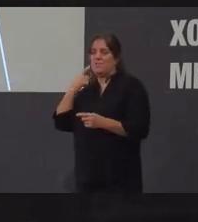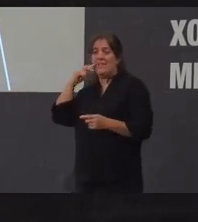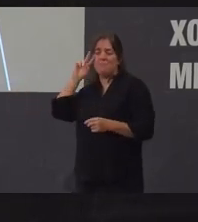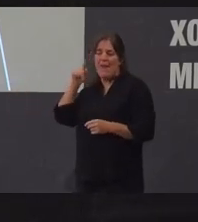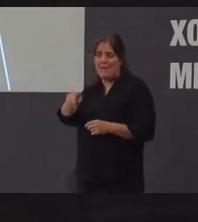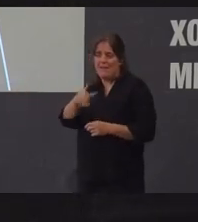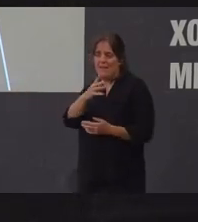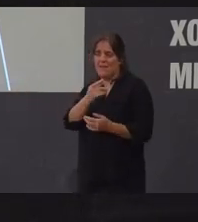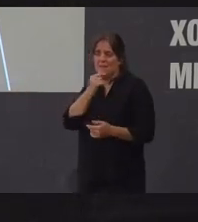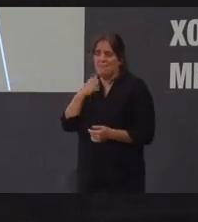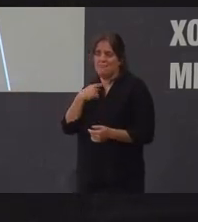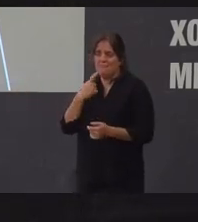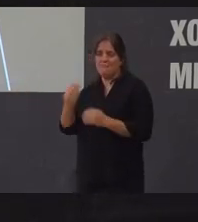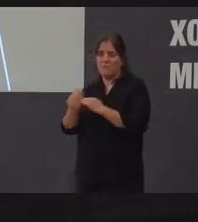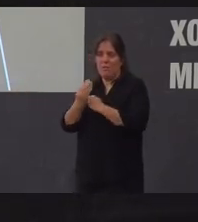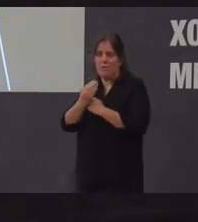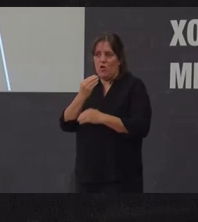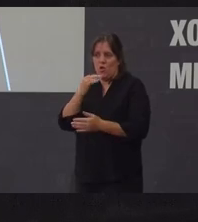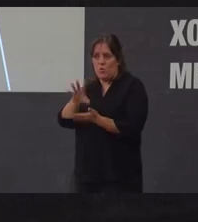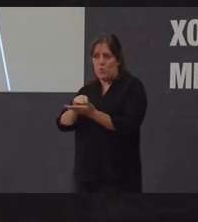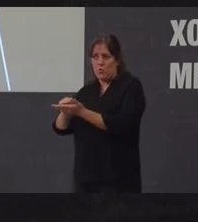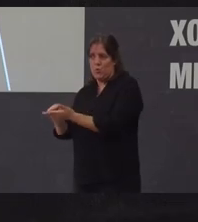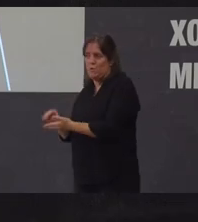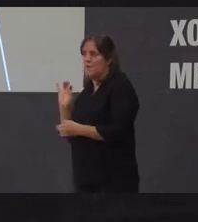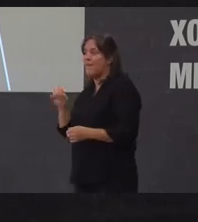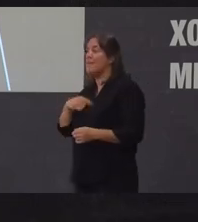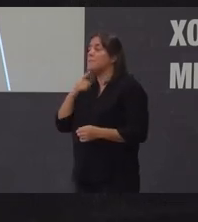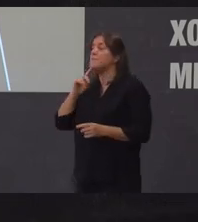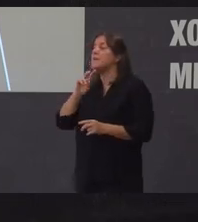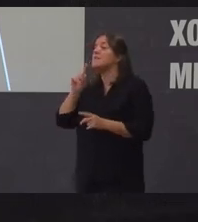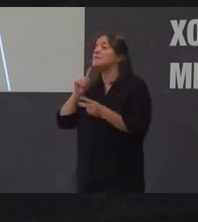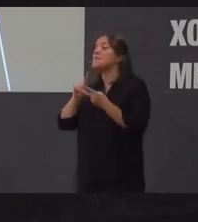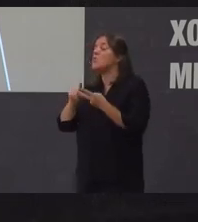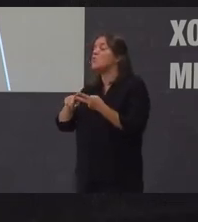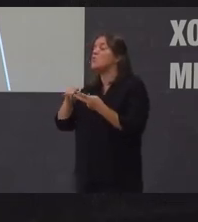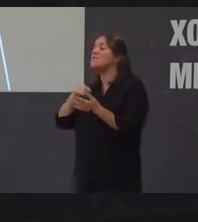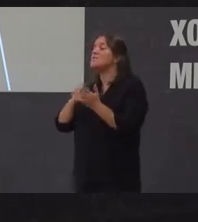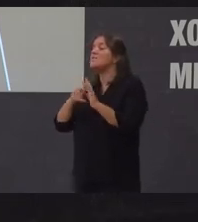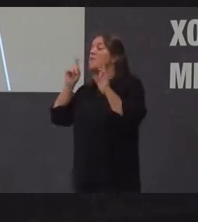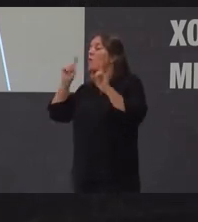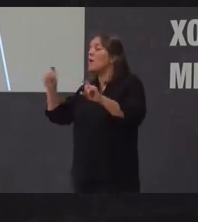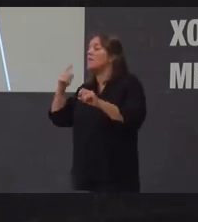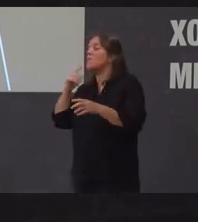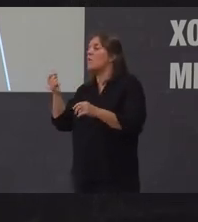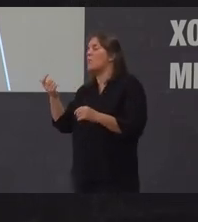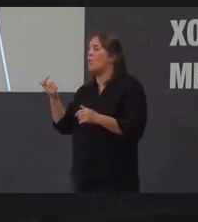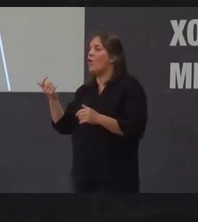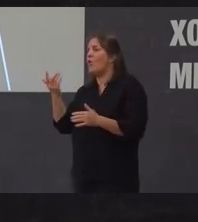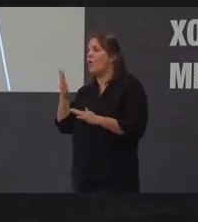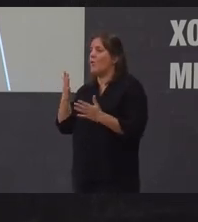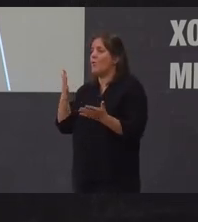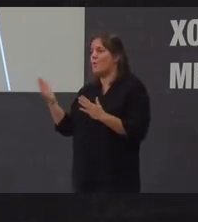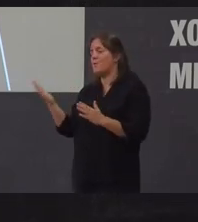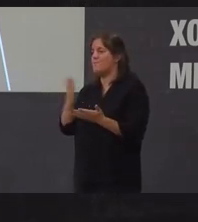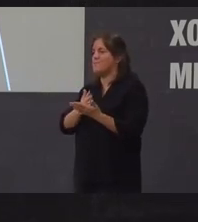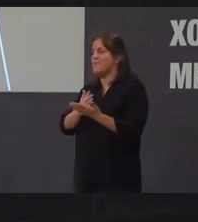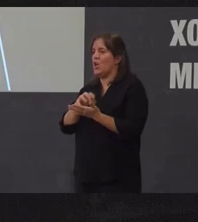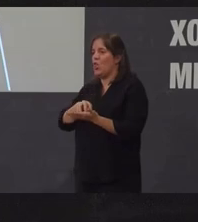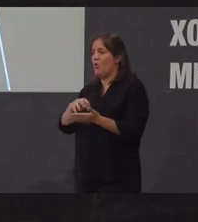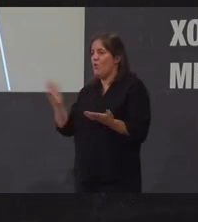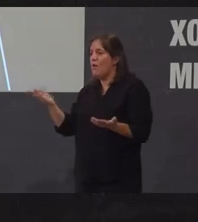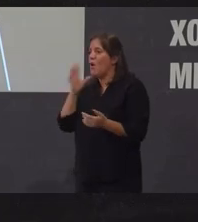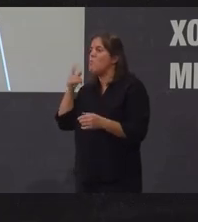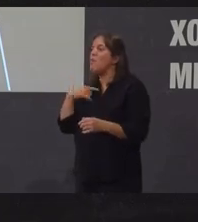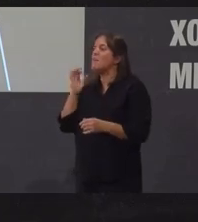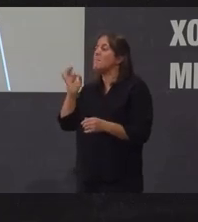iso, non todo vende o franquismo. Segundo, o sistema educativo. Pois, aí temos unha paradoxa. O sistema educativo, é certo que vai ser un sistema